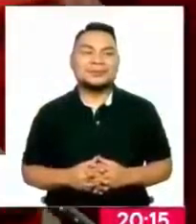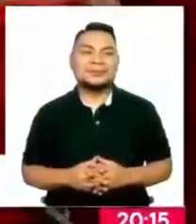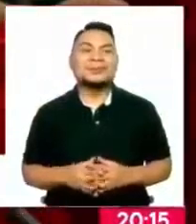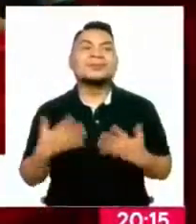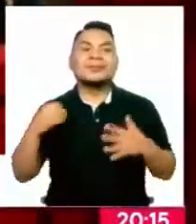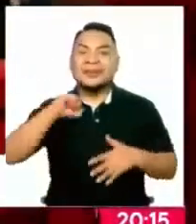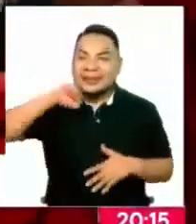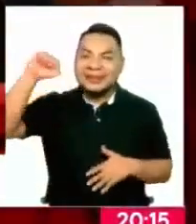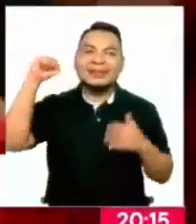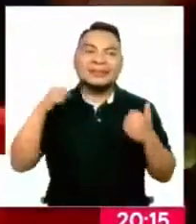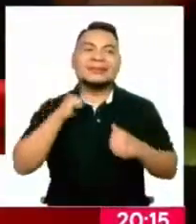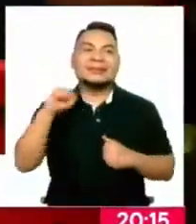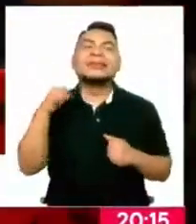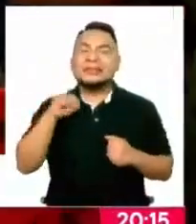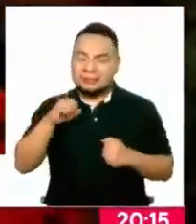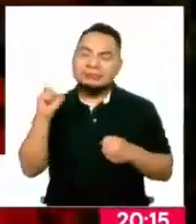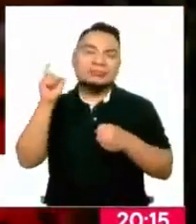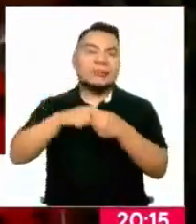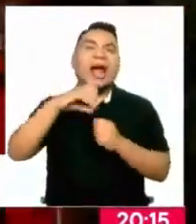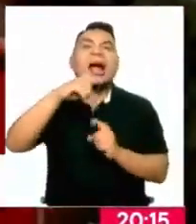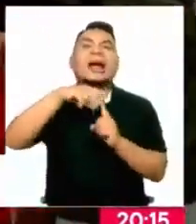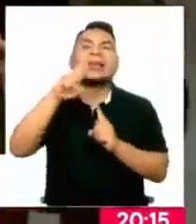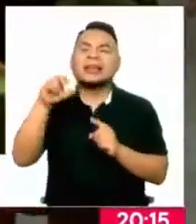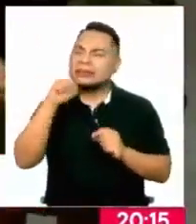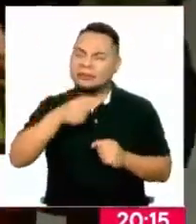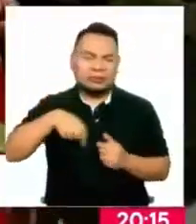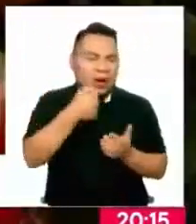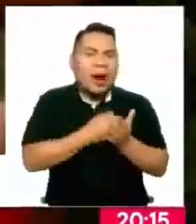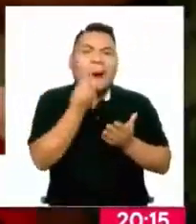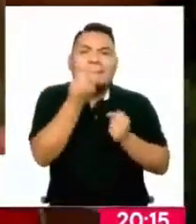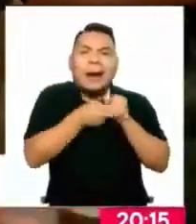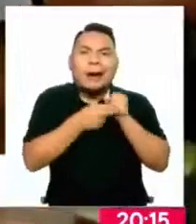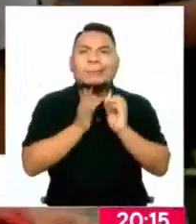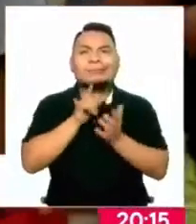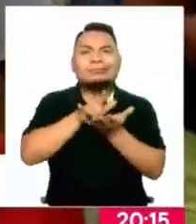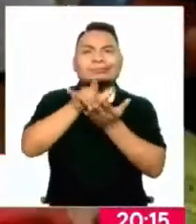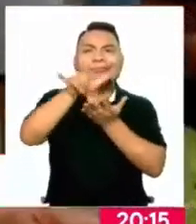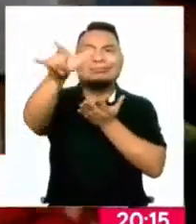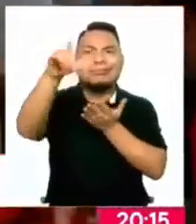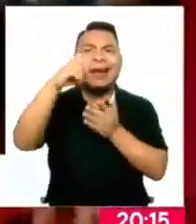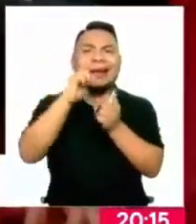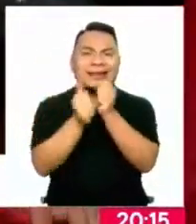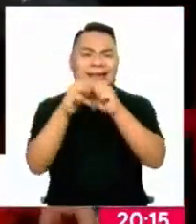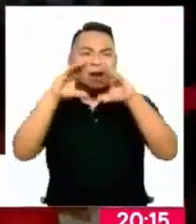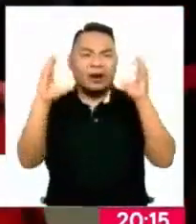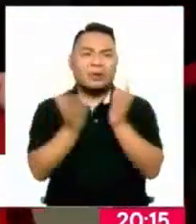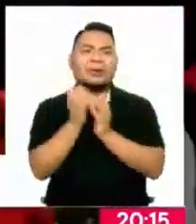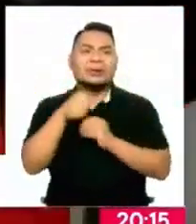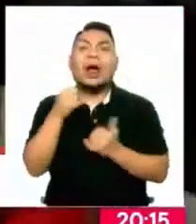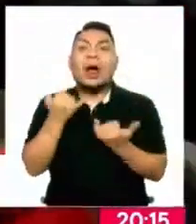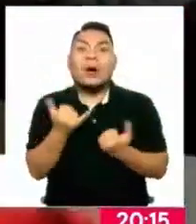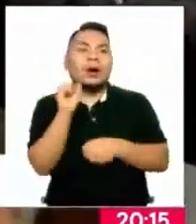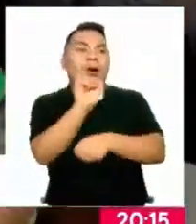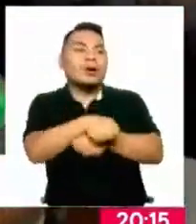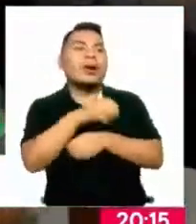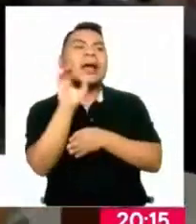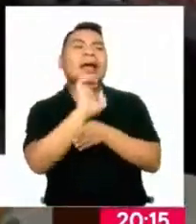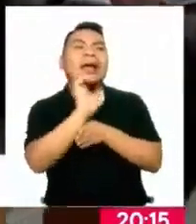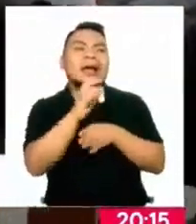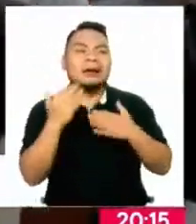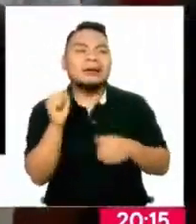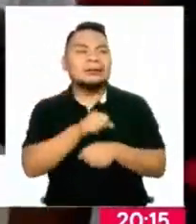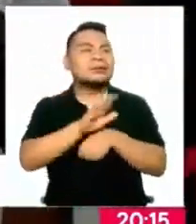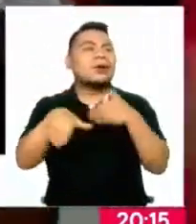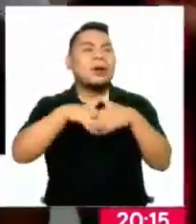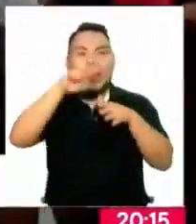Ganamos, ahora sí, ya nos vamos a Qatar. Tenemos que ir ya con fe. Ahora con Ecuador somos los siguientes y vamos a ir a Ecuador a ganar al Estadio Nacional.